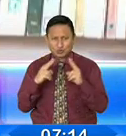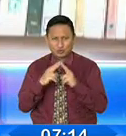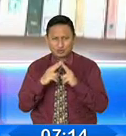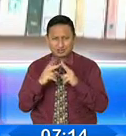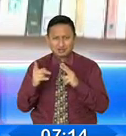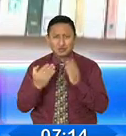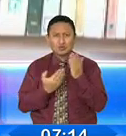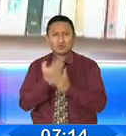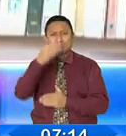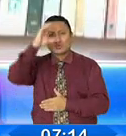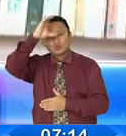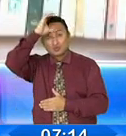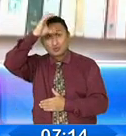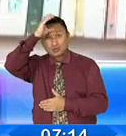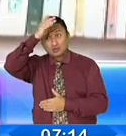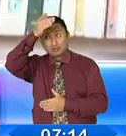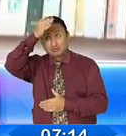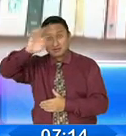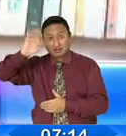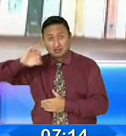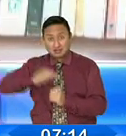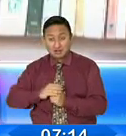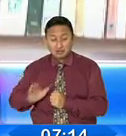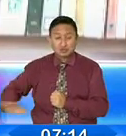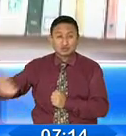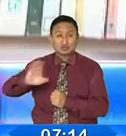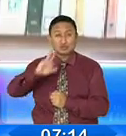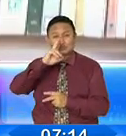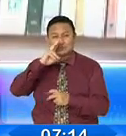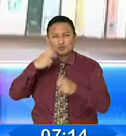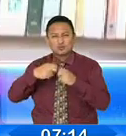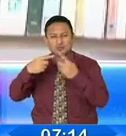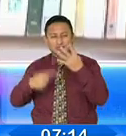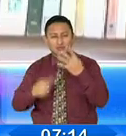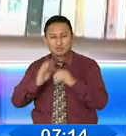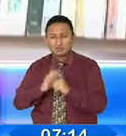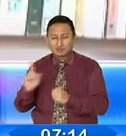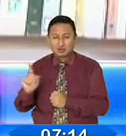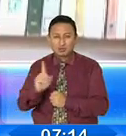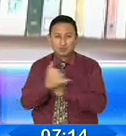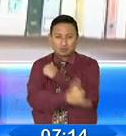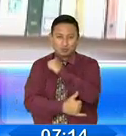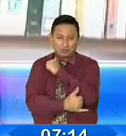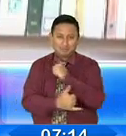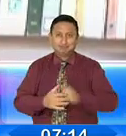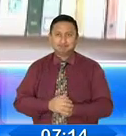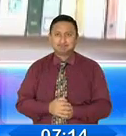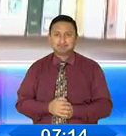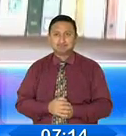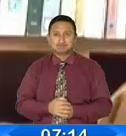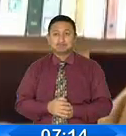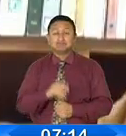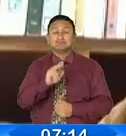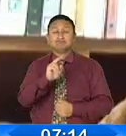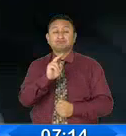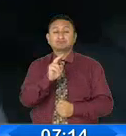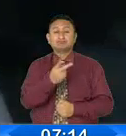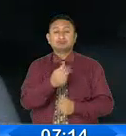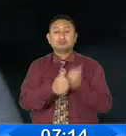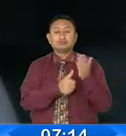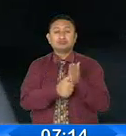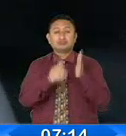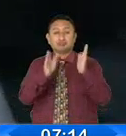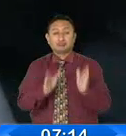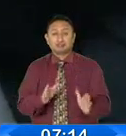cultura, las características propias de cada uno de los países. El viceministro de Movilidad Humana, Carlos